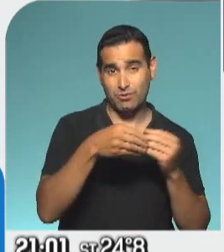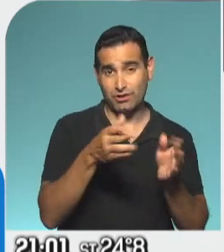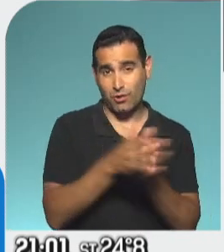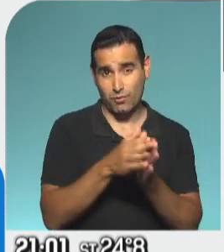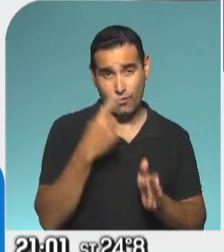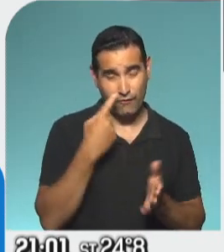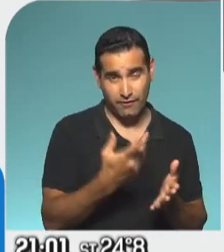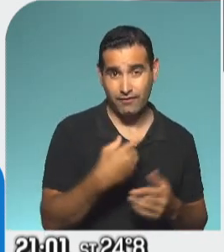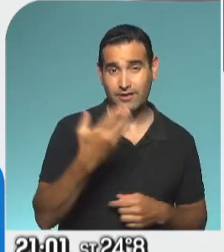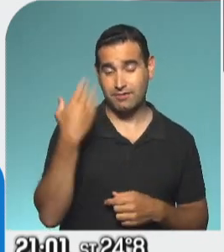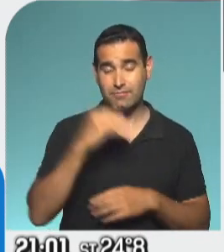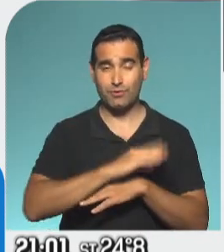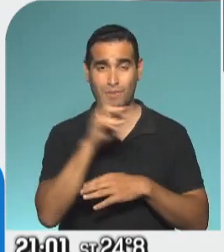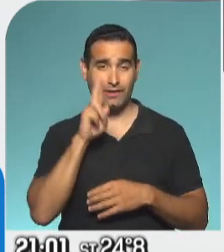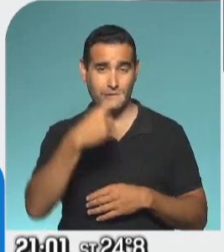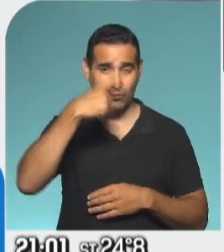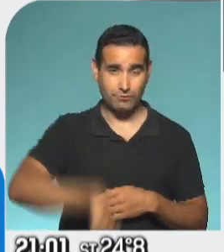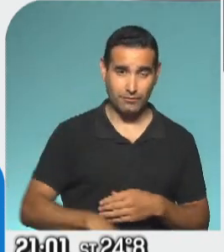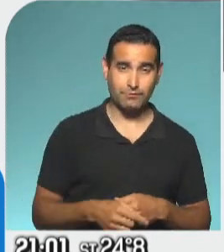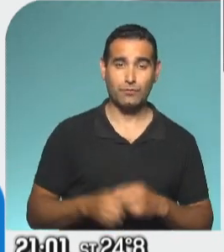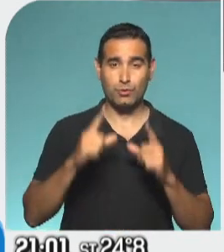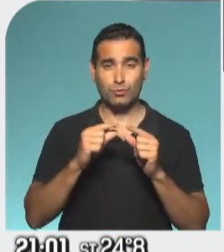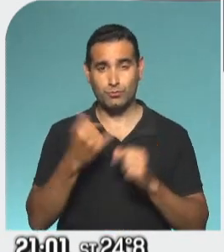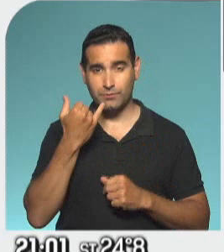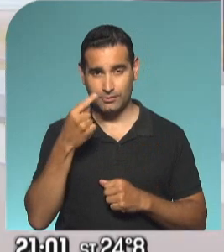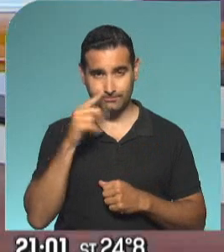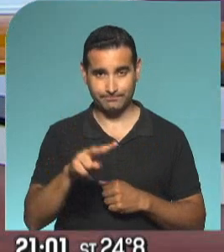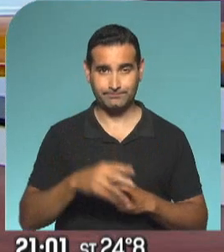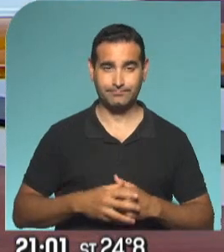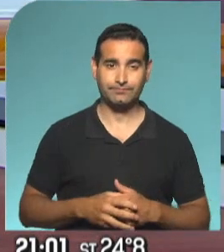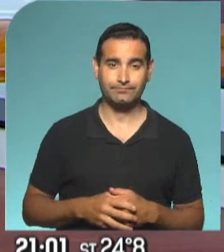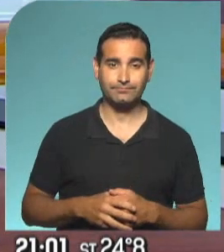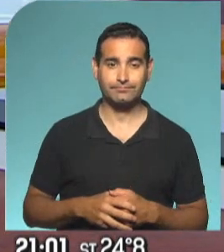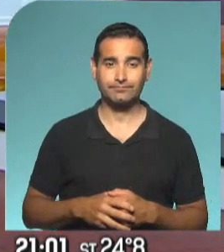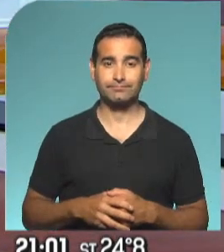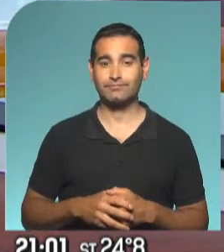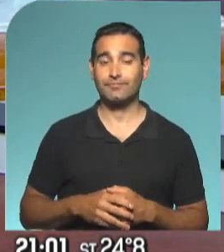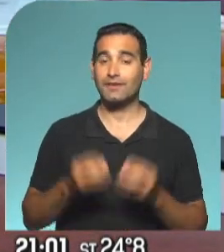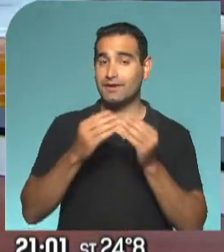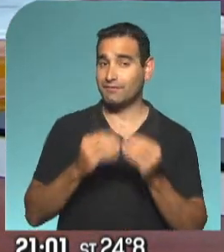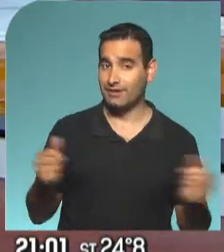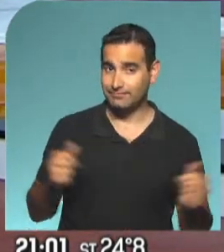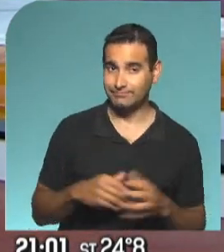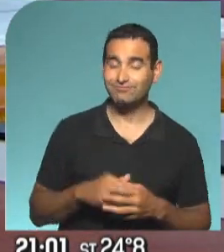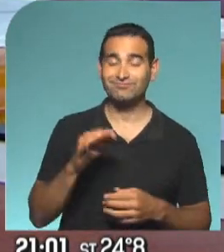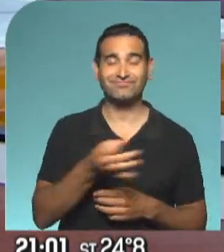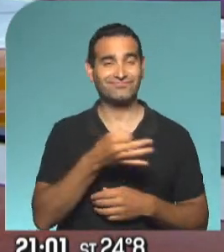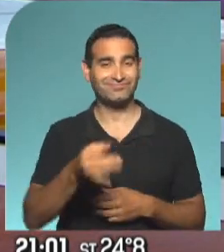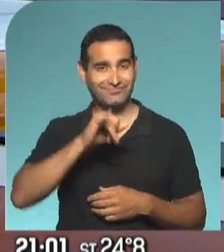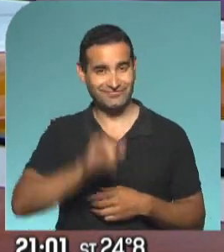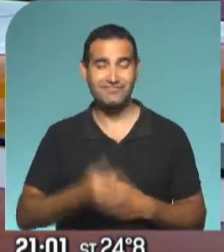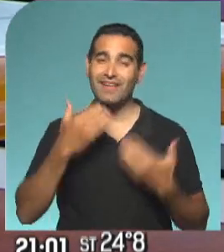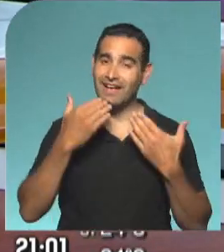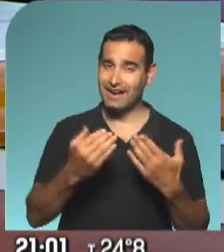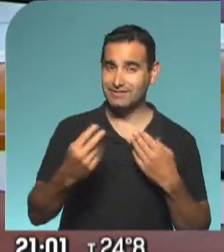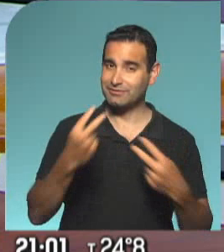última vez, reiteramos, esta madrugada. Los números de contacto en pantalla. Silvia, llegamos de esta manera al final. Claro que sí, les